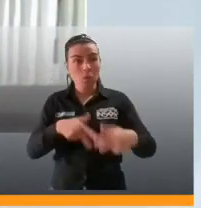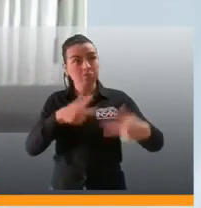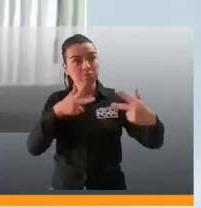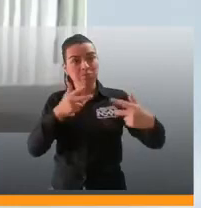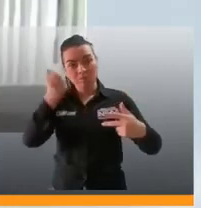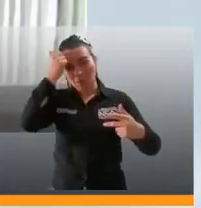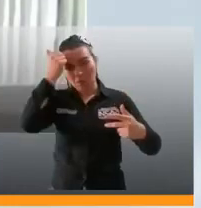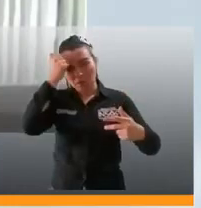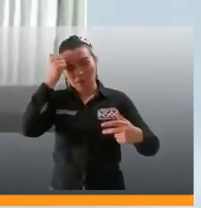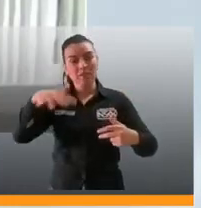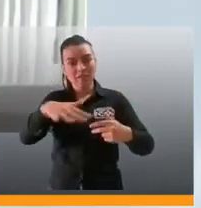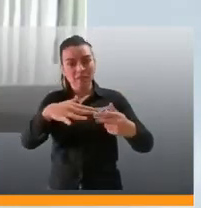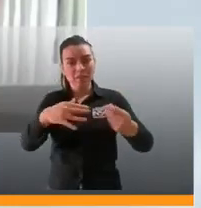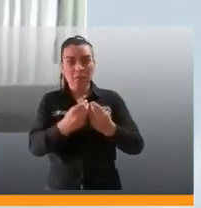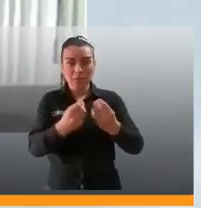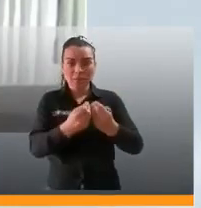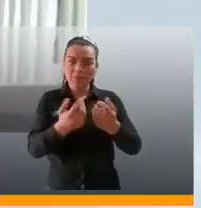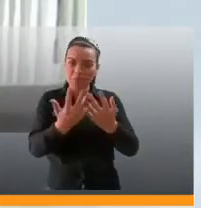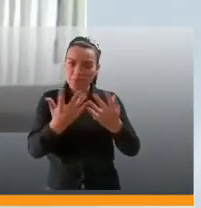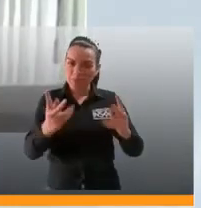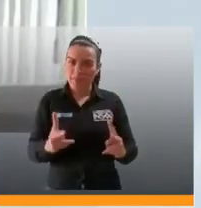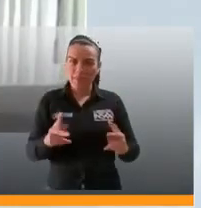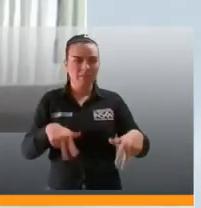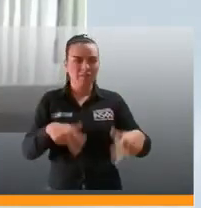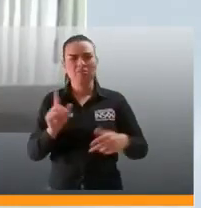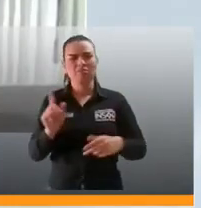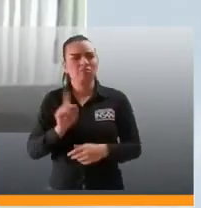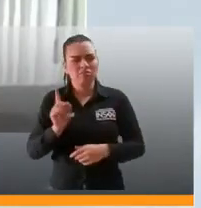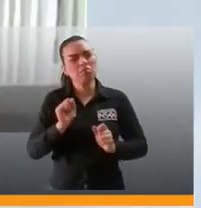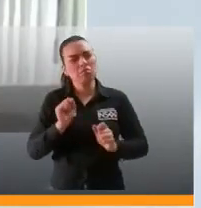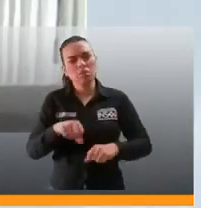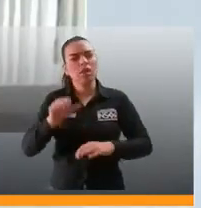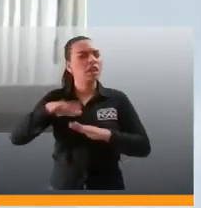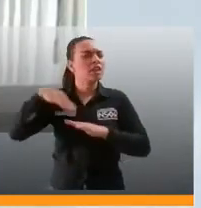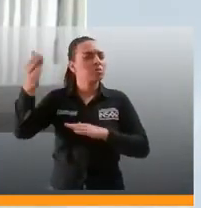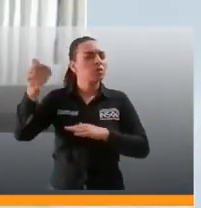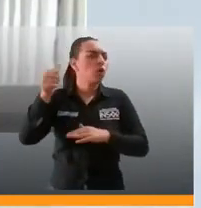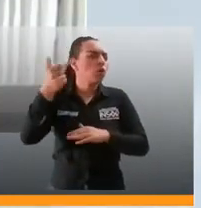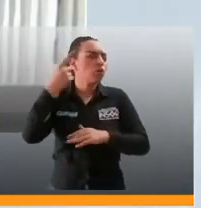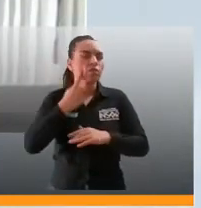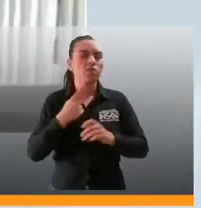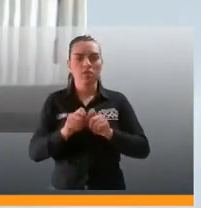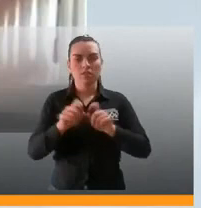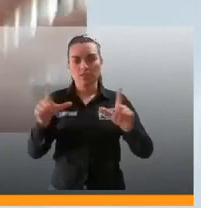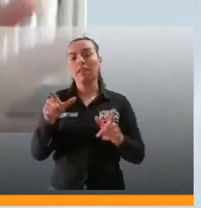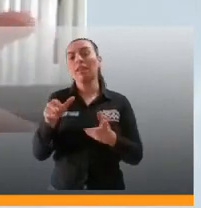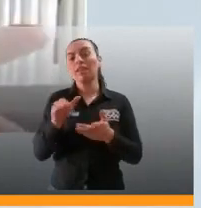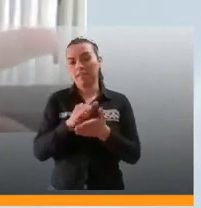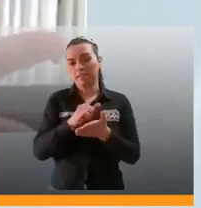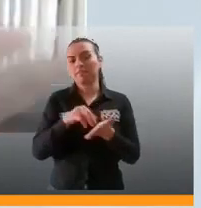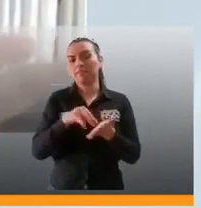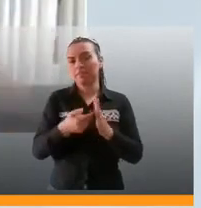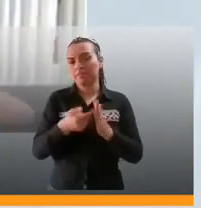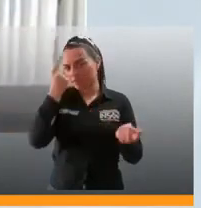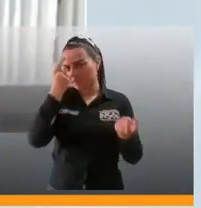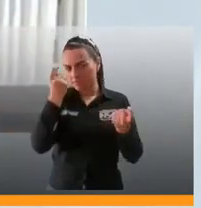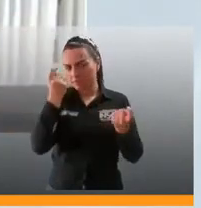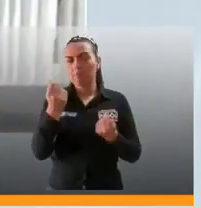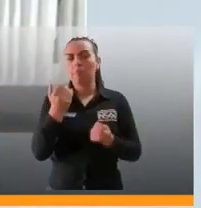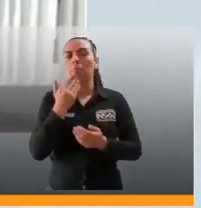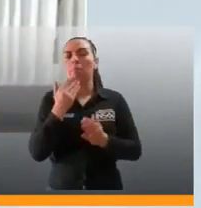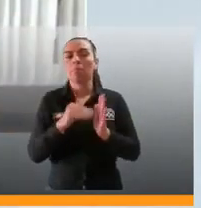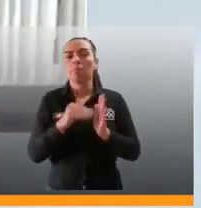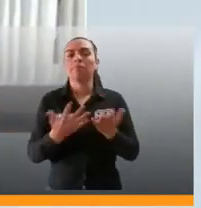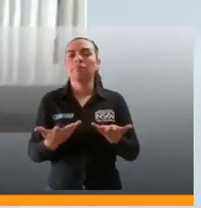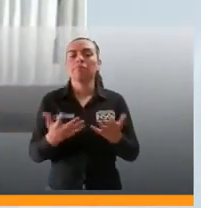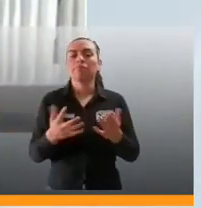y los estudiantes. Y eso también lo podemos trabajar mucho cuando tenemos estrategias basadas en aula, por ejemplo, aula